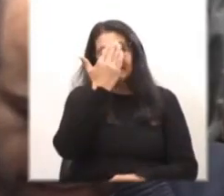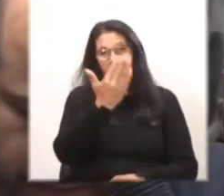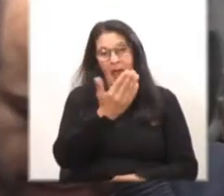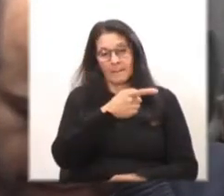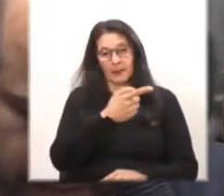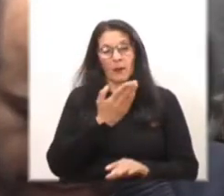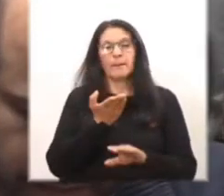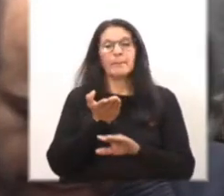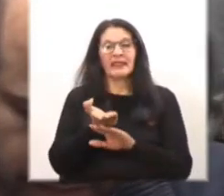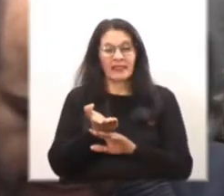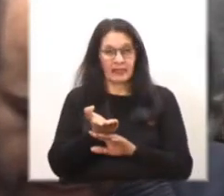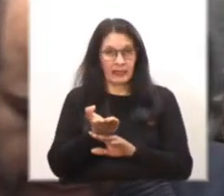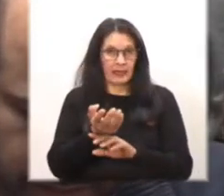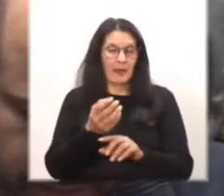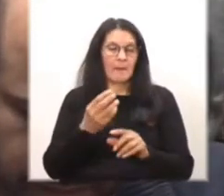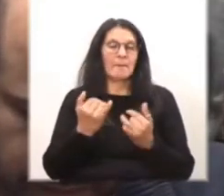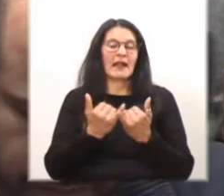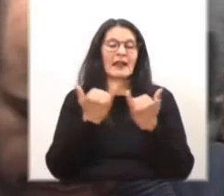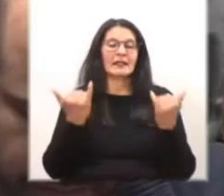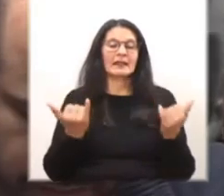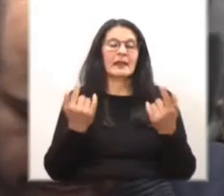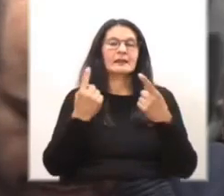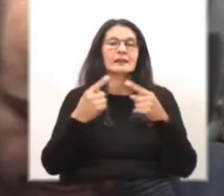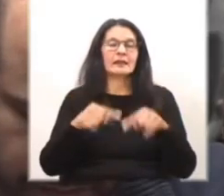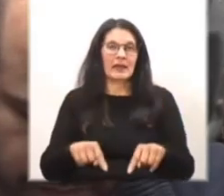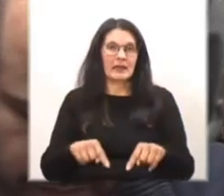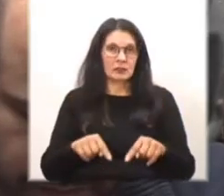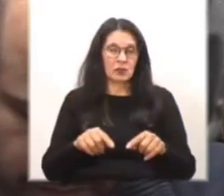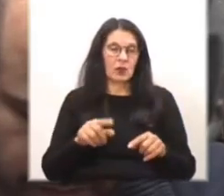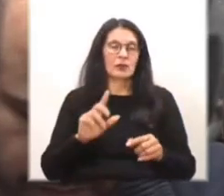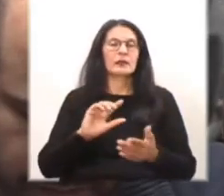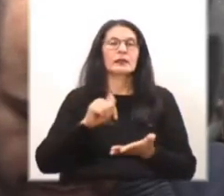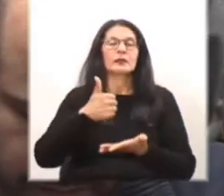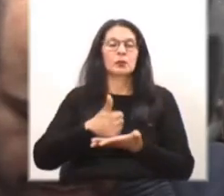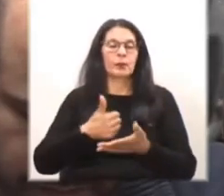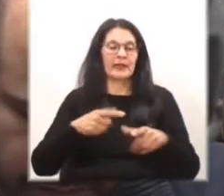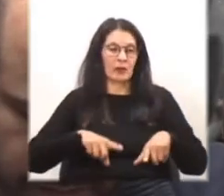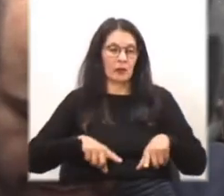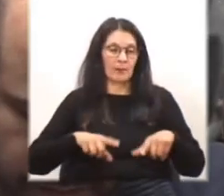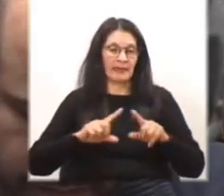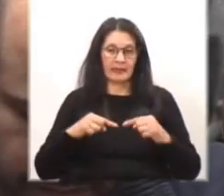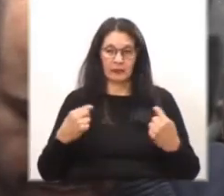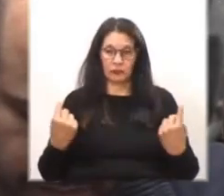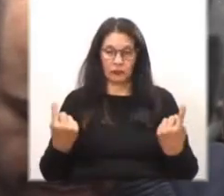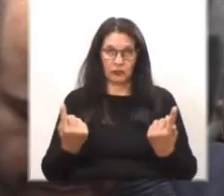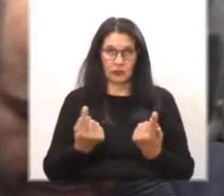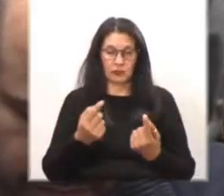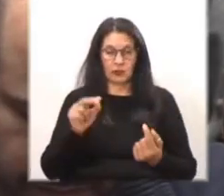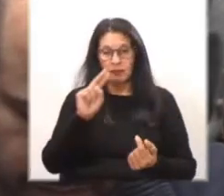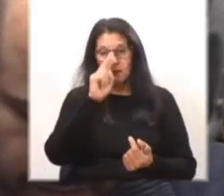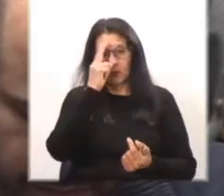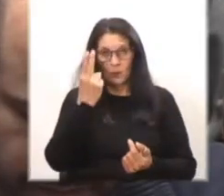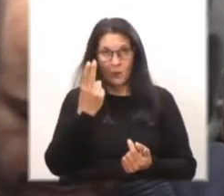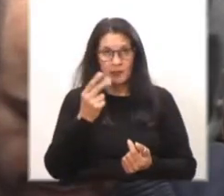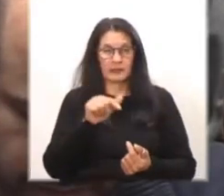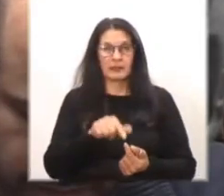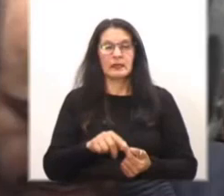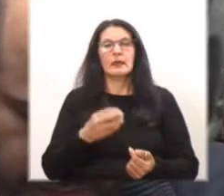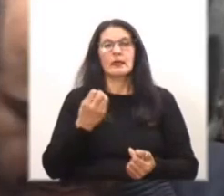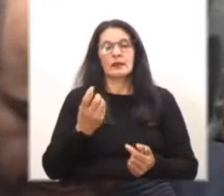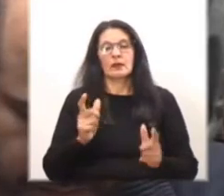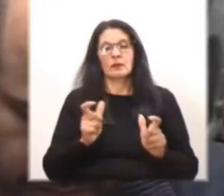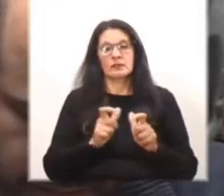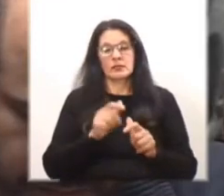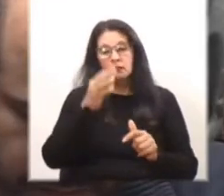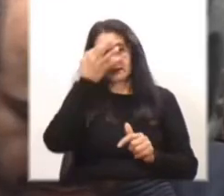solicitamos la interpelación, que era que estuvieran presentes los miembros de la delegación de Uruguay en la Comisión Técnica Mixta de